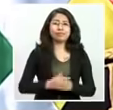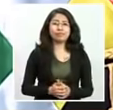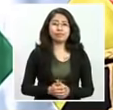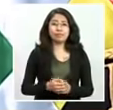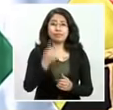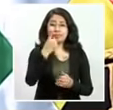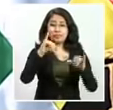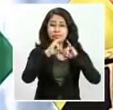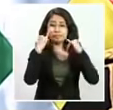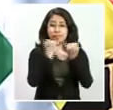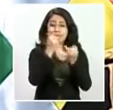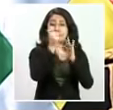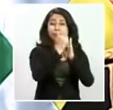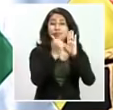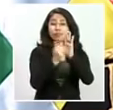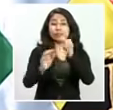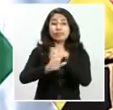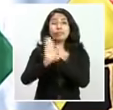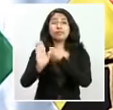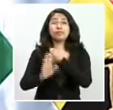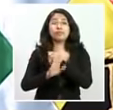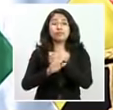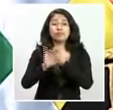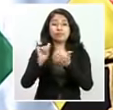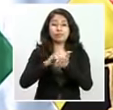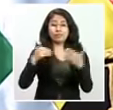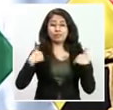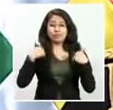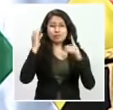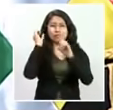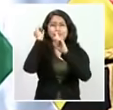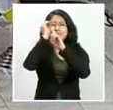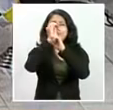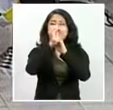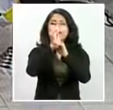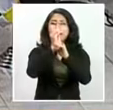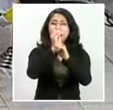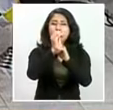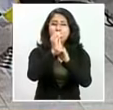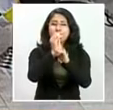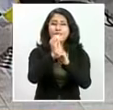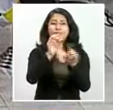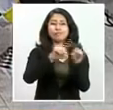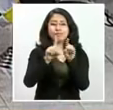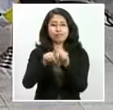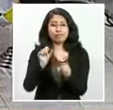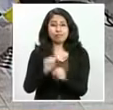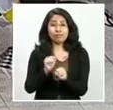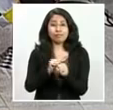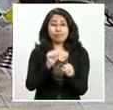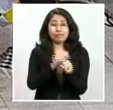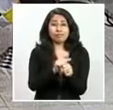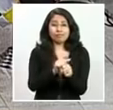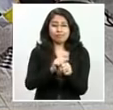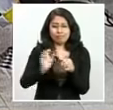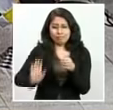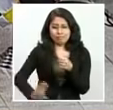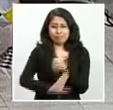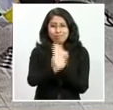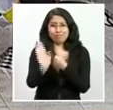Una Procuraduría que tiene como objetivos y como tareas el